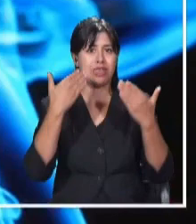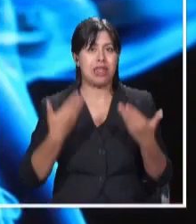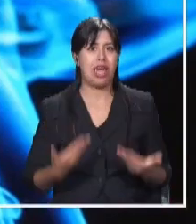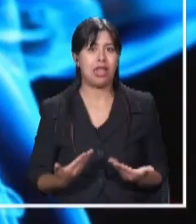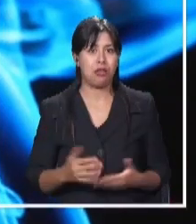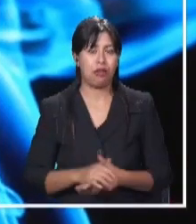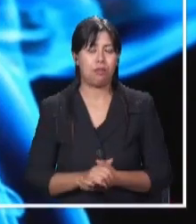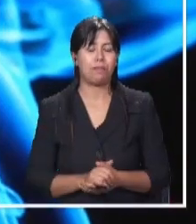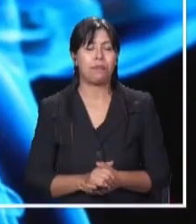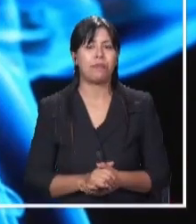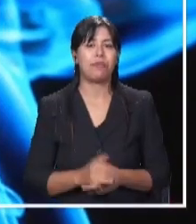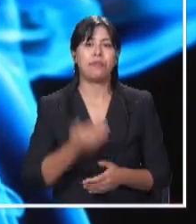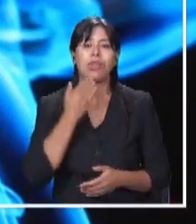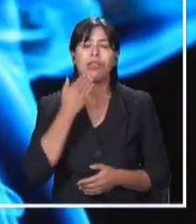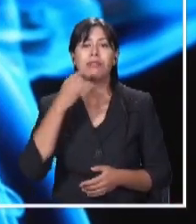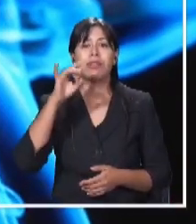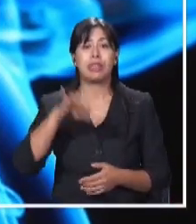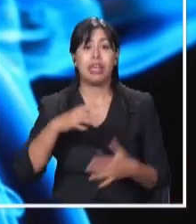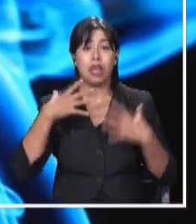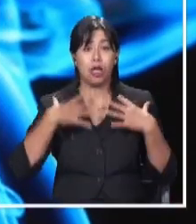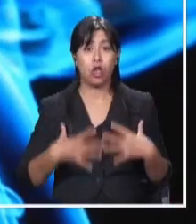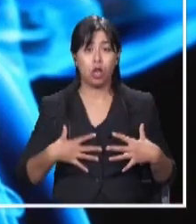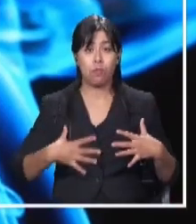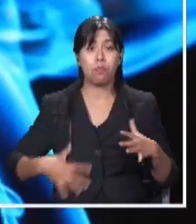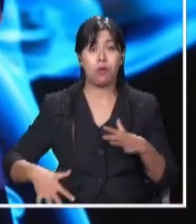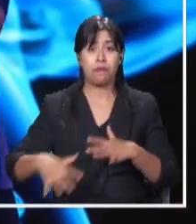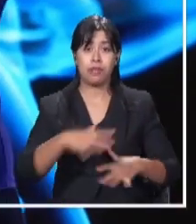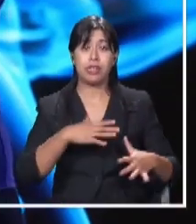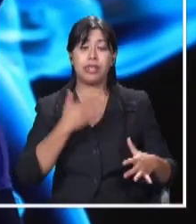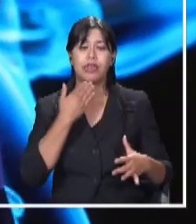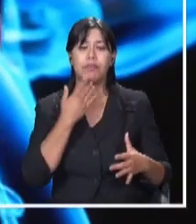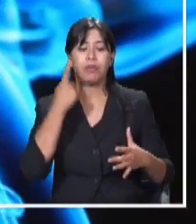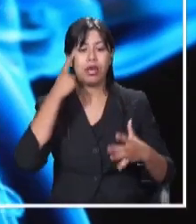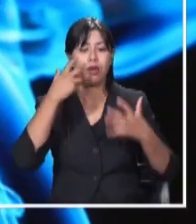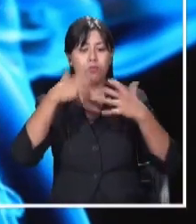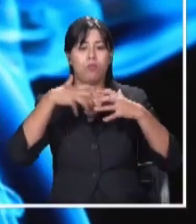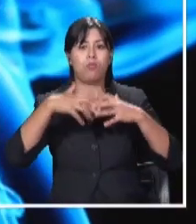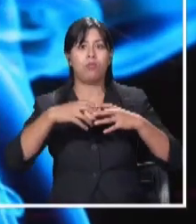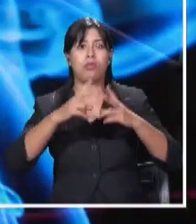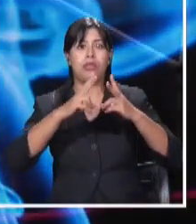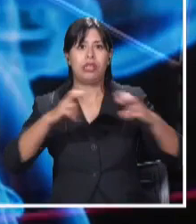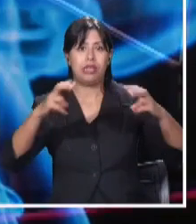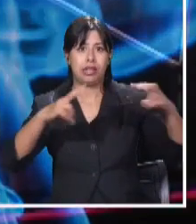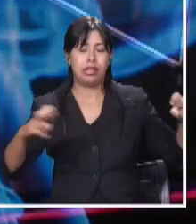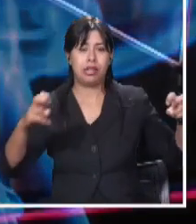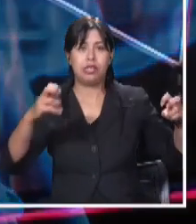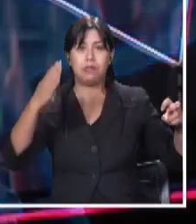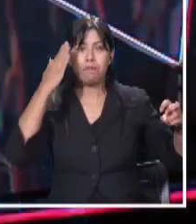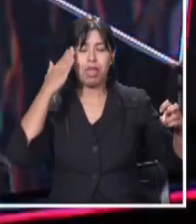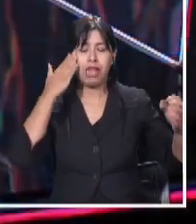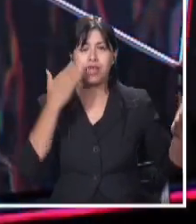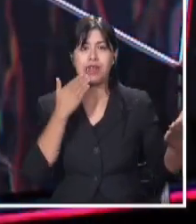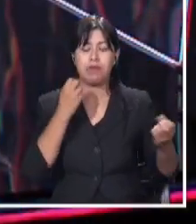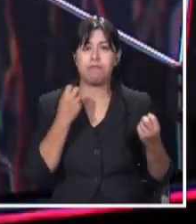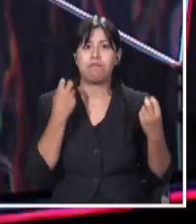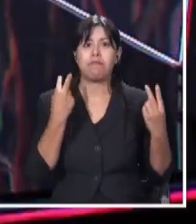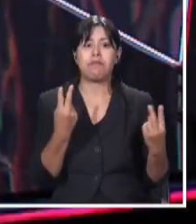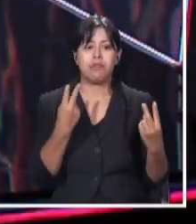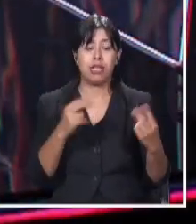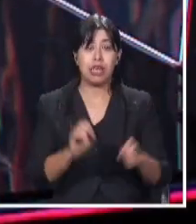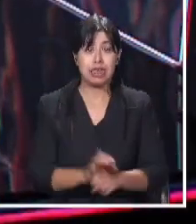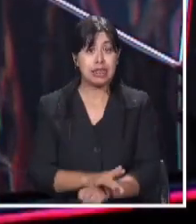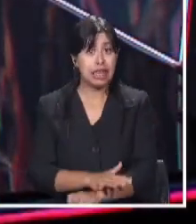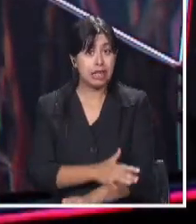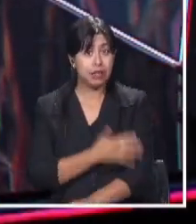que movimientos corporales también alteran mi actividad eléctrica, alteran mi actividad mental, por lo tanto, toda la información sensorial que yo